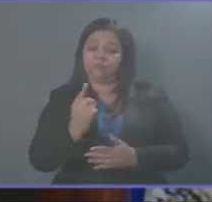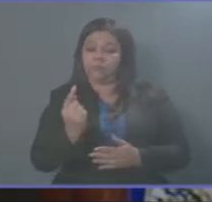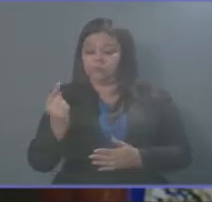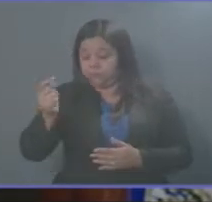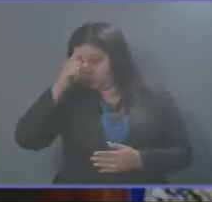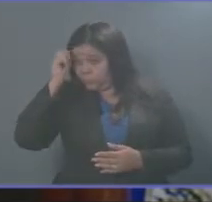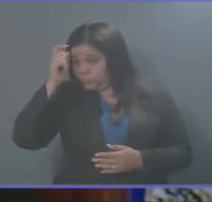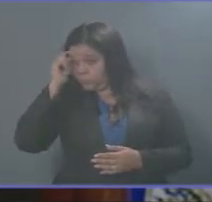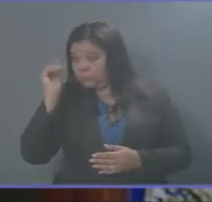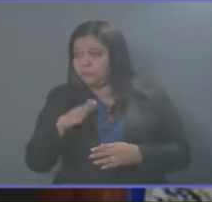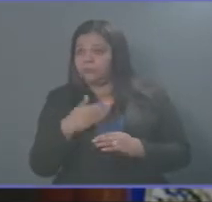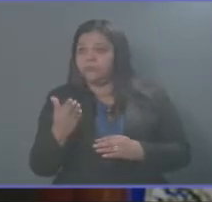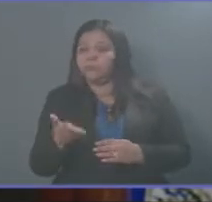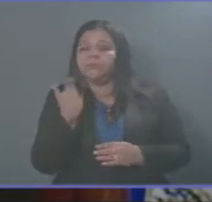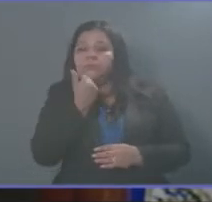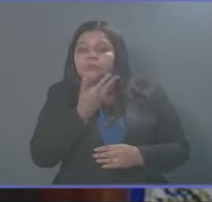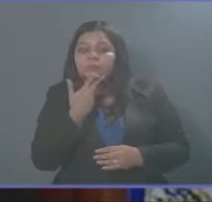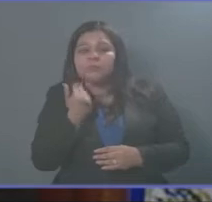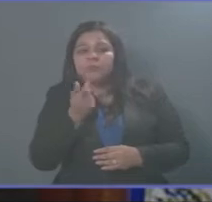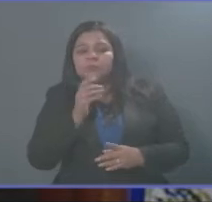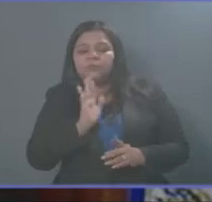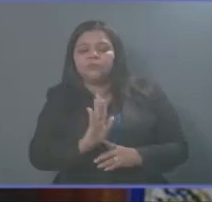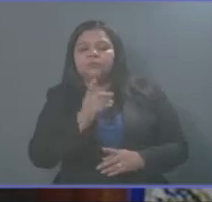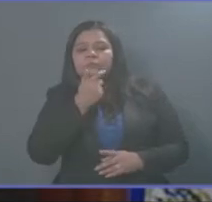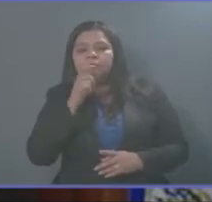después, ¿qué va a pasar con su pensión?